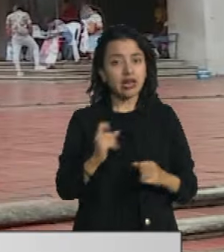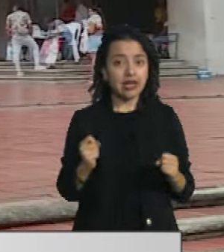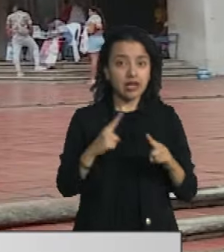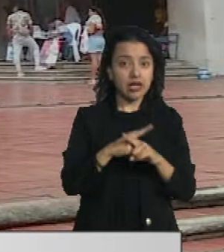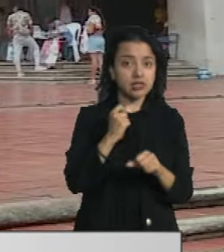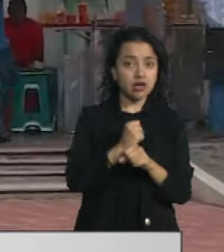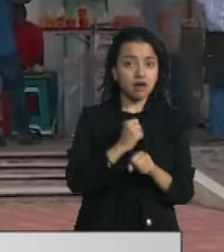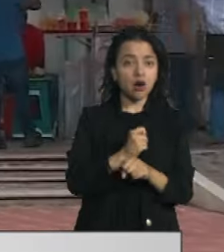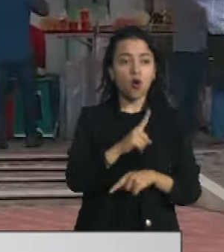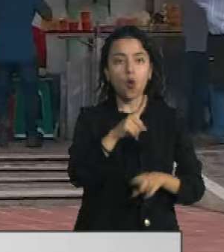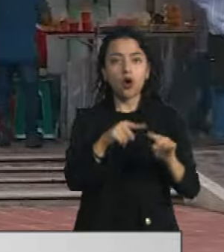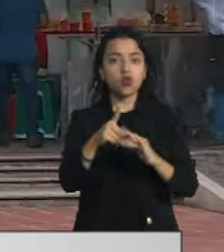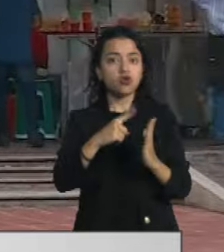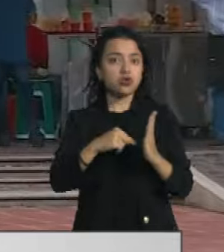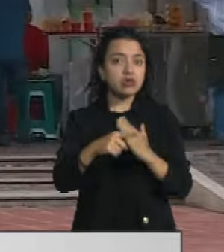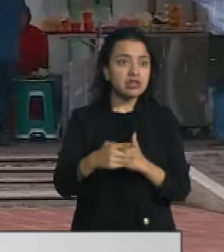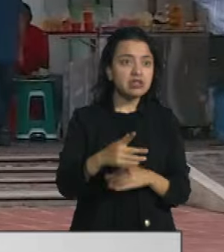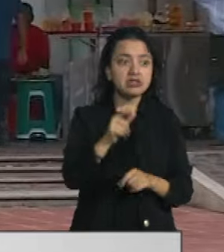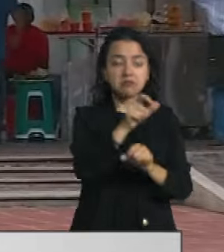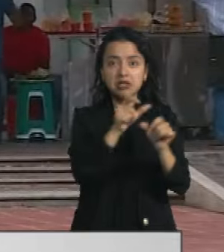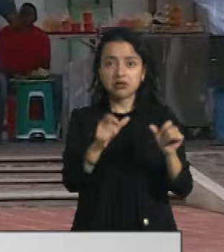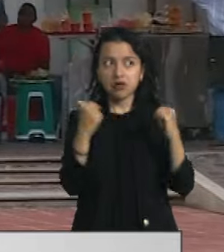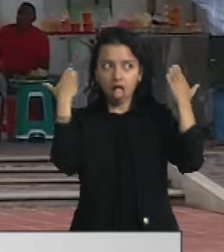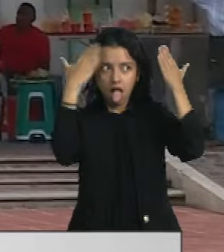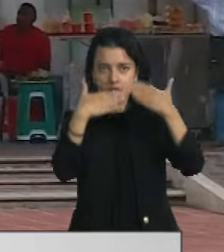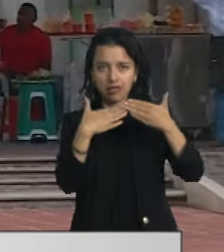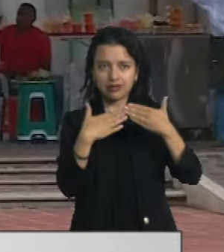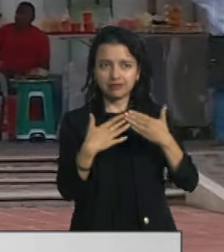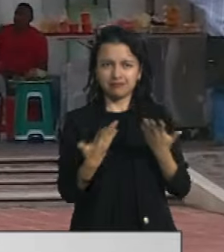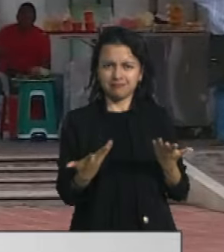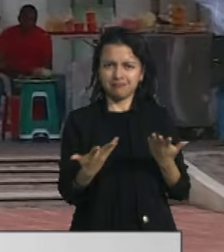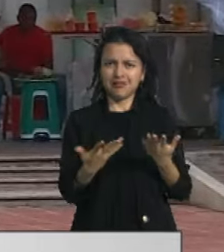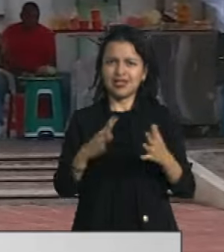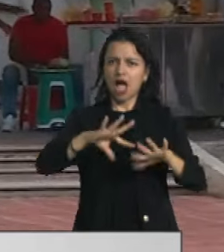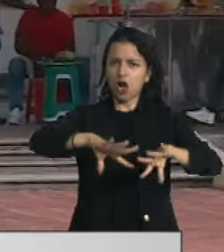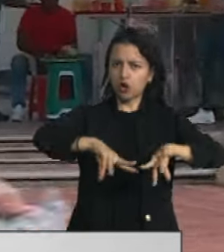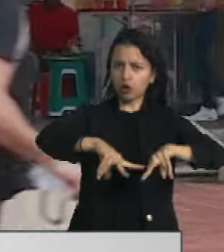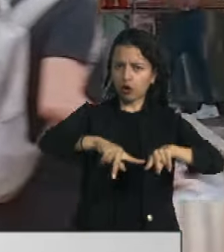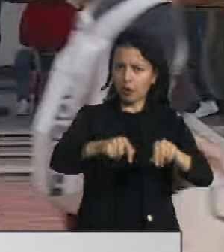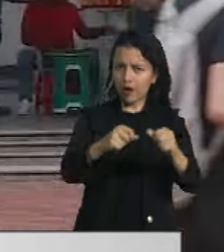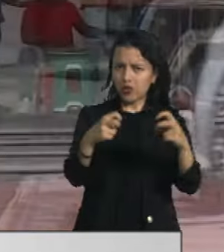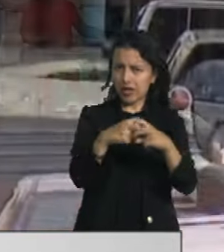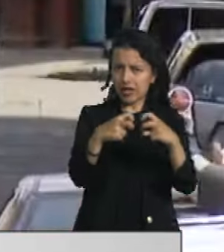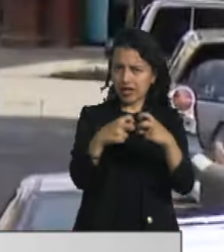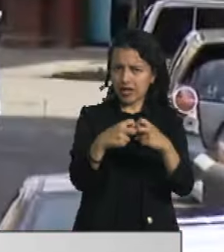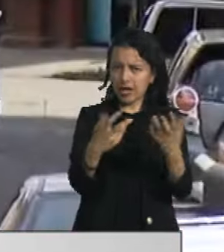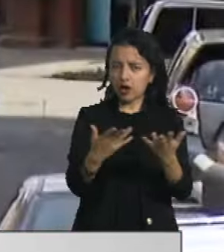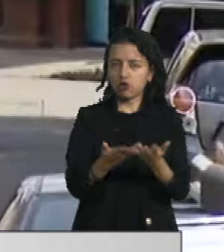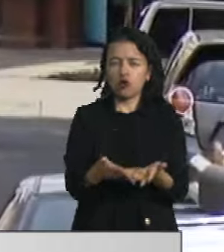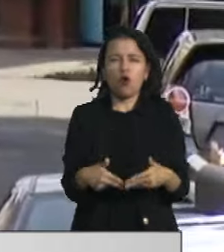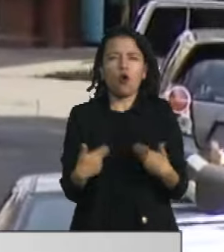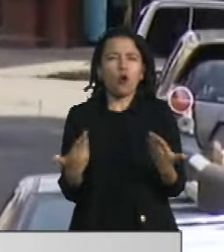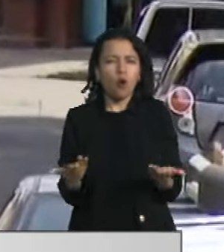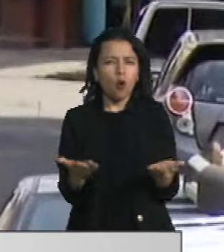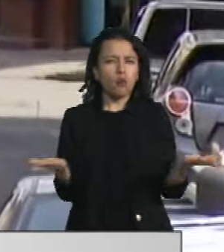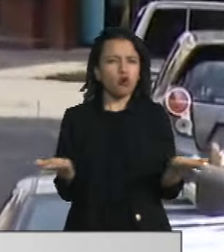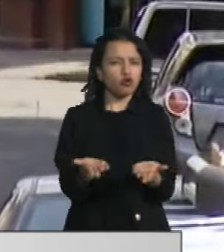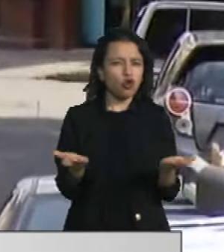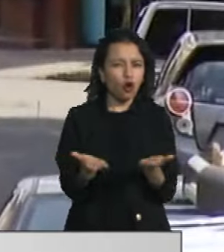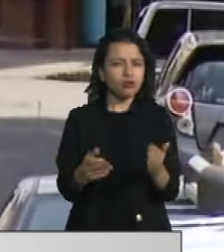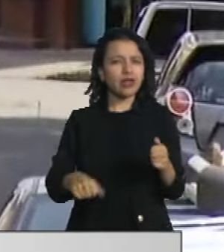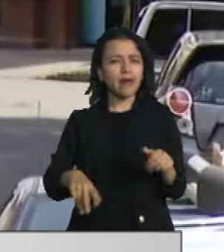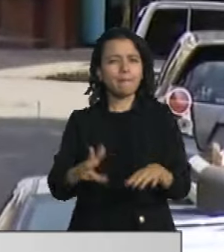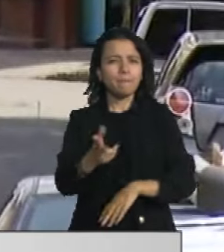y contratistas de la empresa, quienes estarían alterando con dispositivos electrónicos los contadores de energía de grandes empresas, moteles